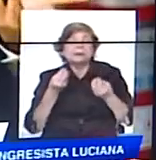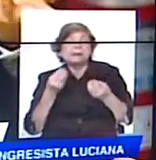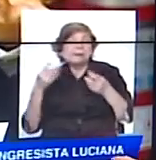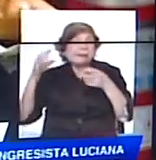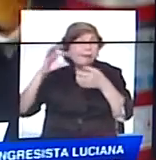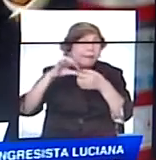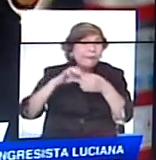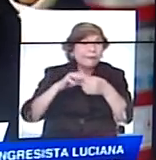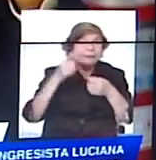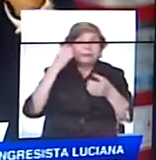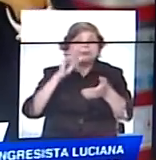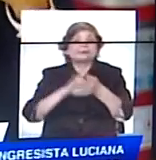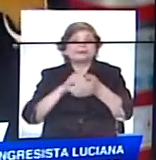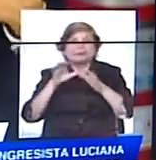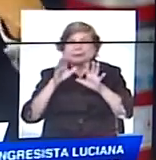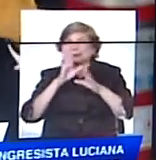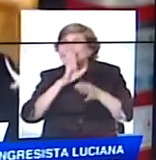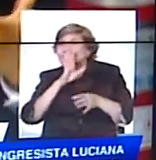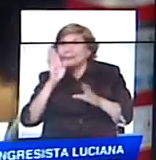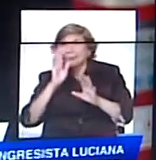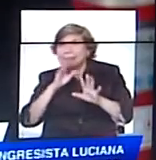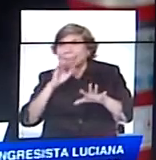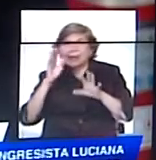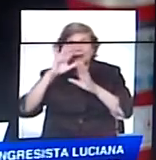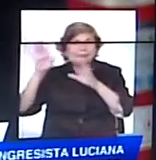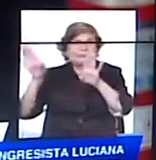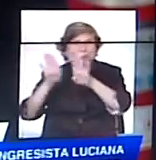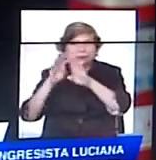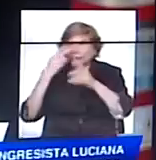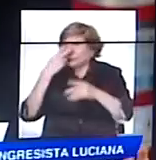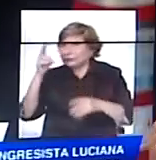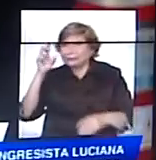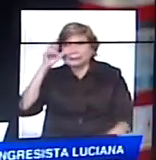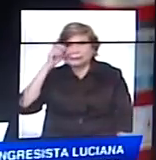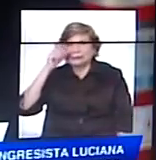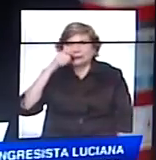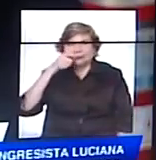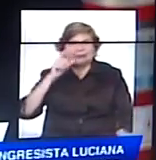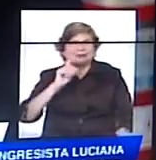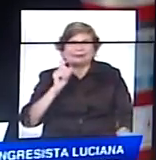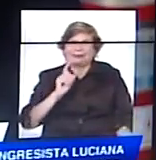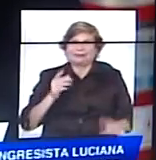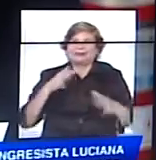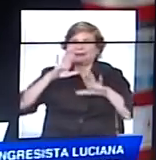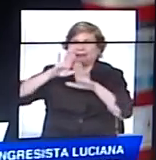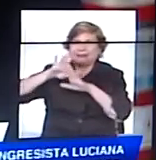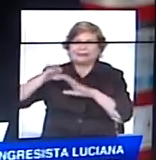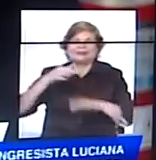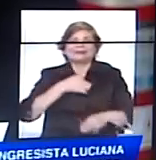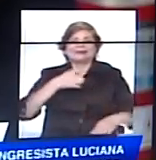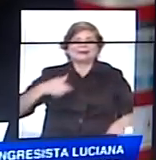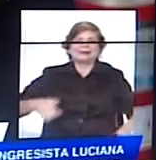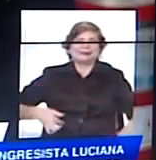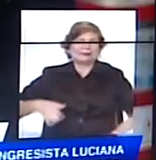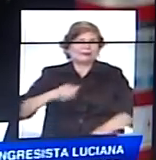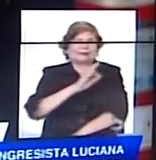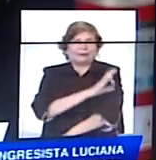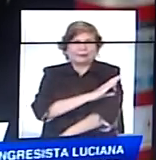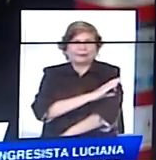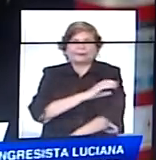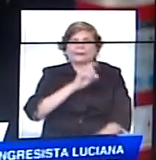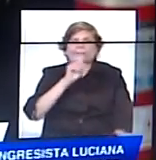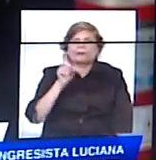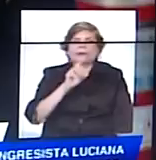del 2017. A cambio, ¿qué es lo que habría recibido quien hoy se reclama, pues, víctima de una venganza